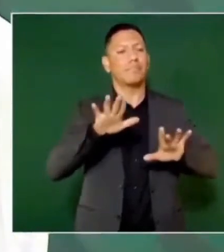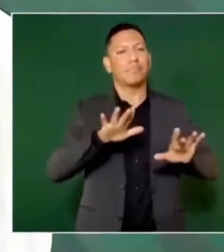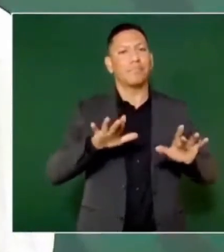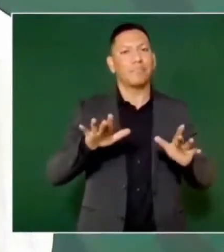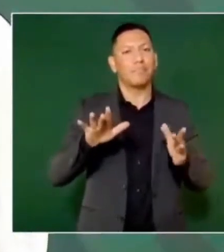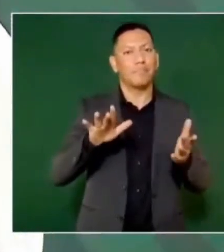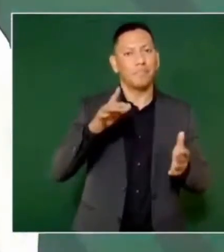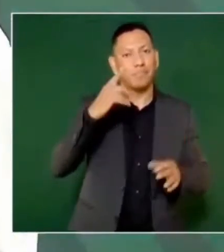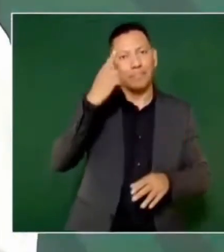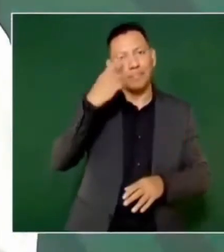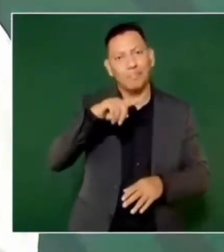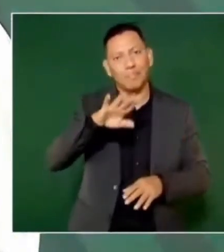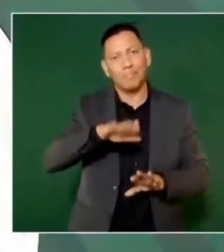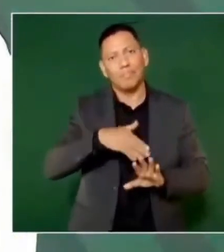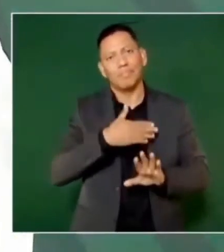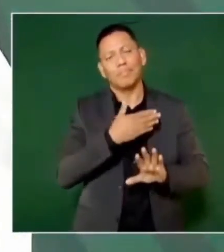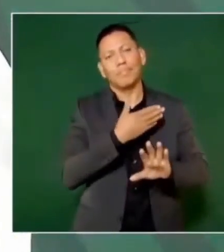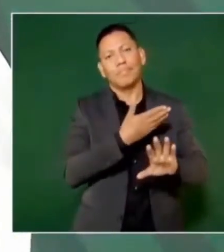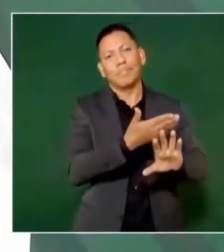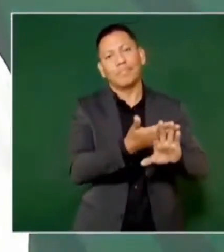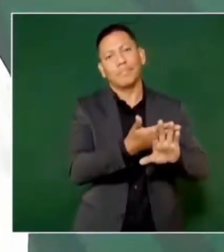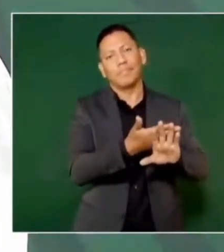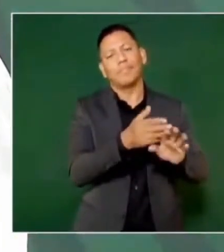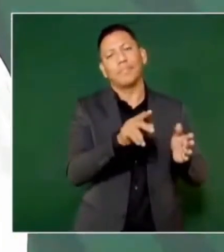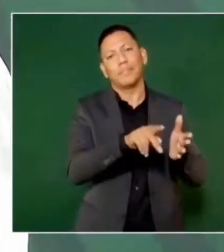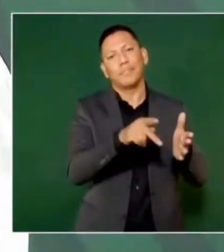a los periodistas. Son cosas distintas.